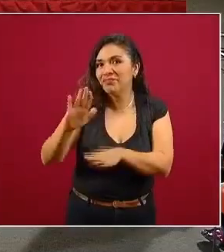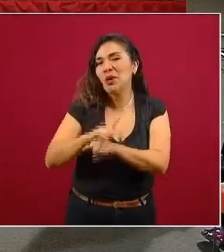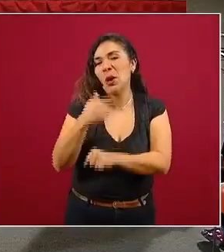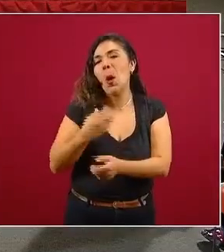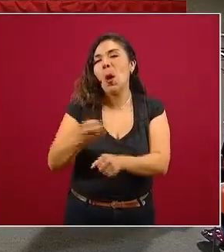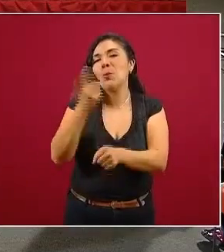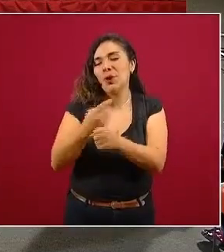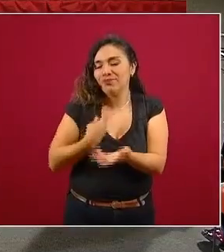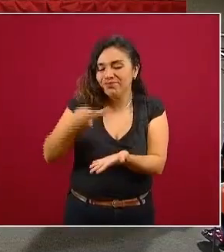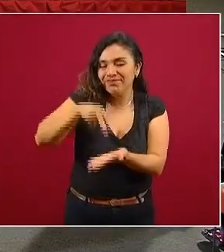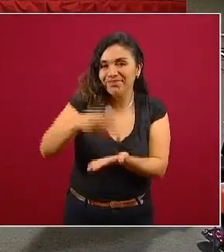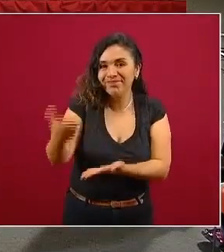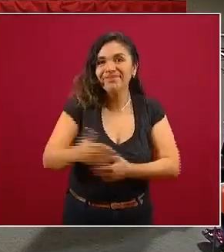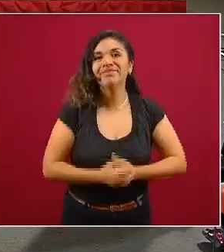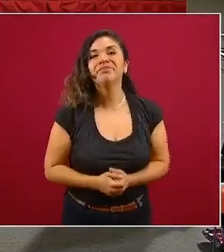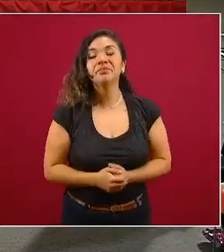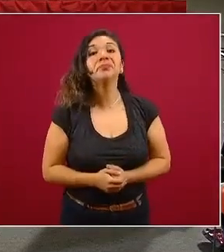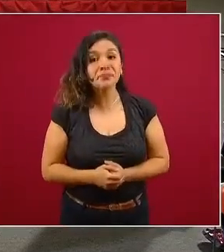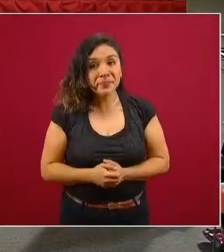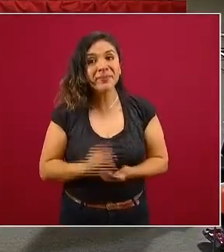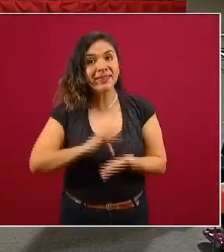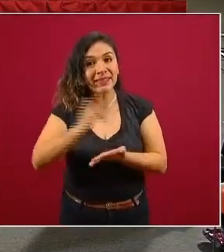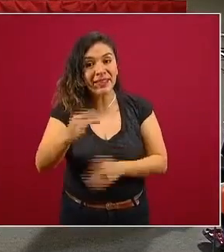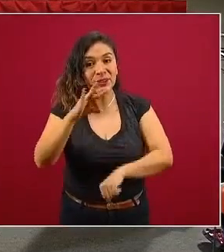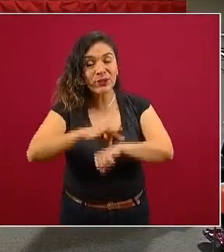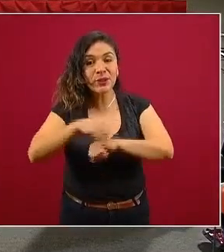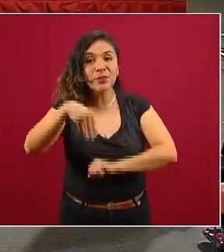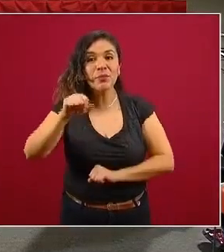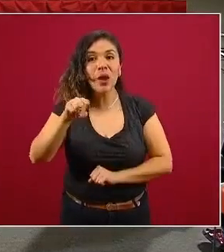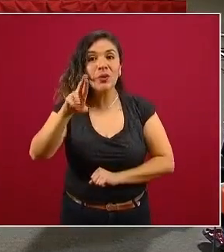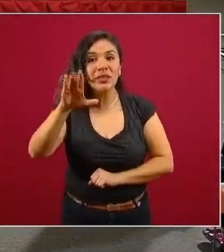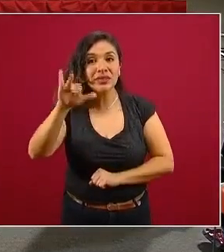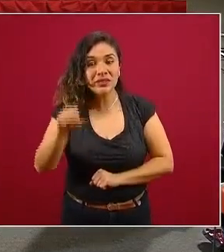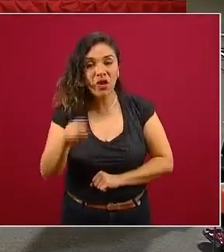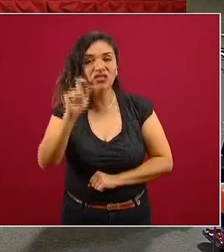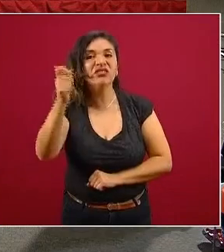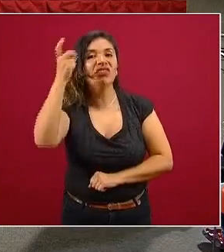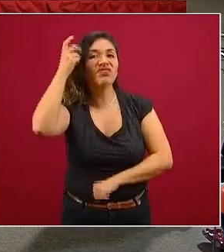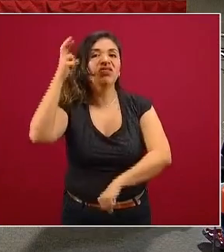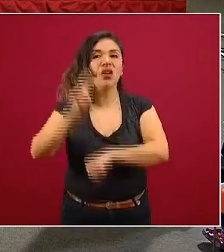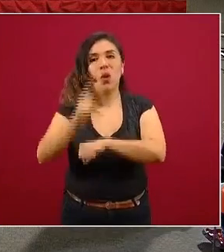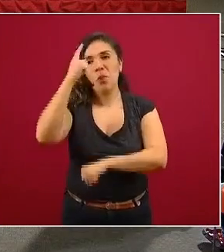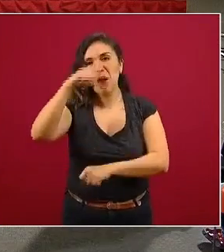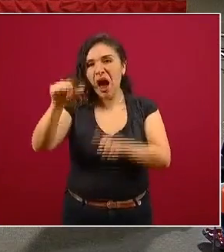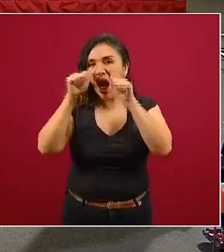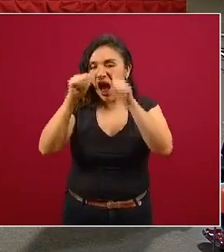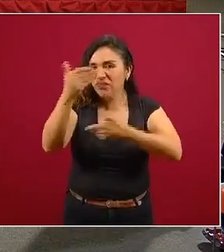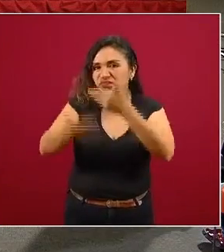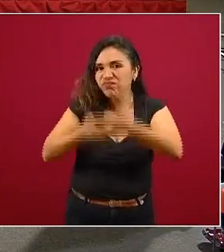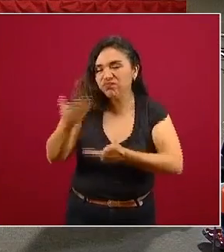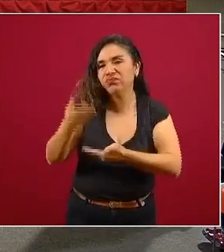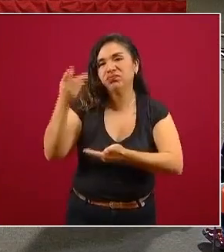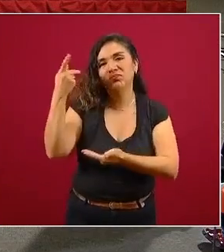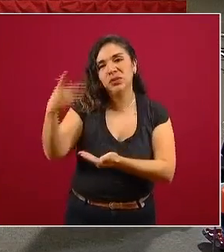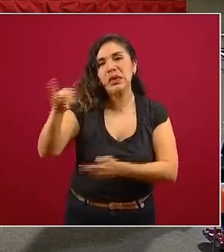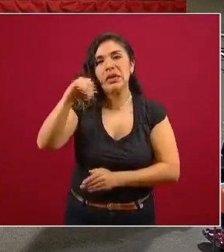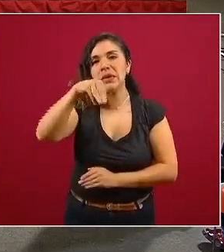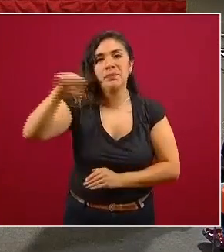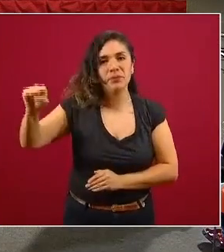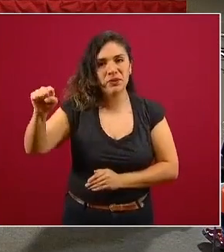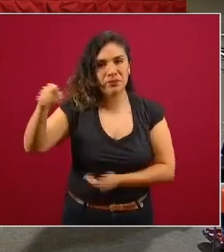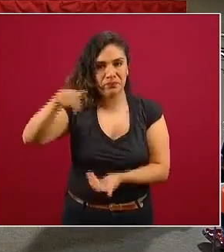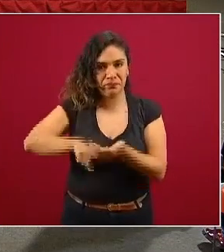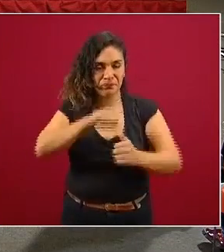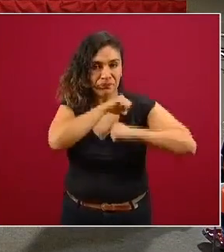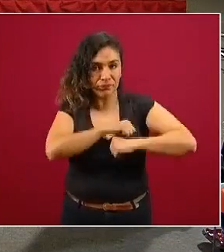la invitación. Muchas gracias, doctor Mauricio Hernández Ávila, director de Prestaciones Económicas y Sociales del